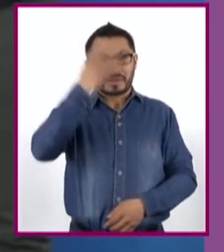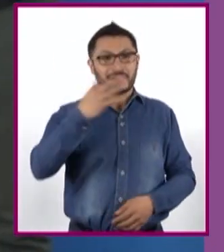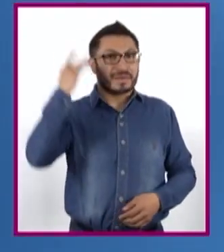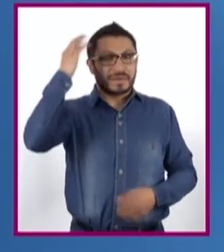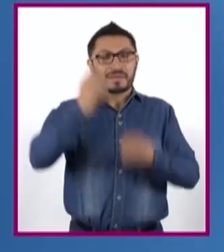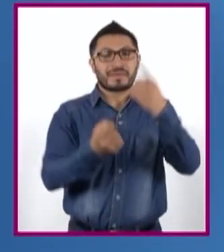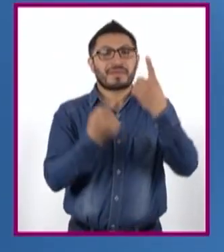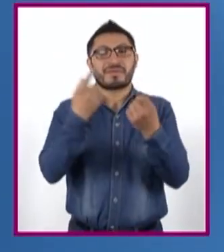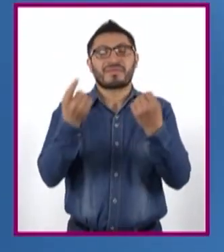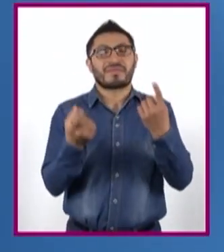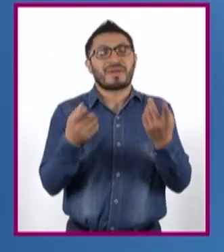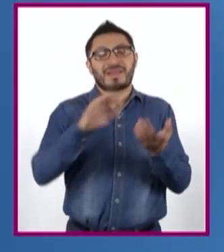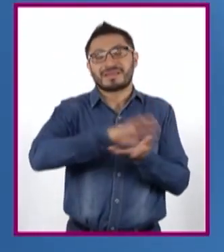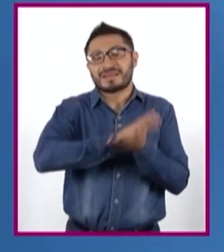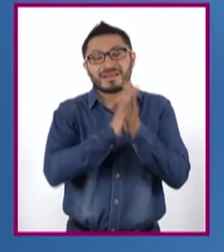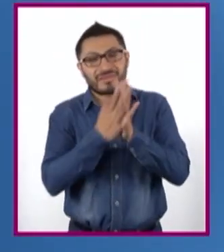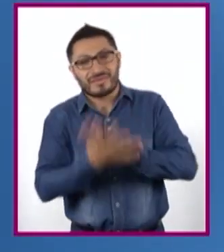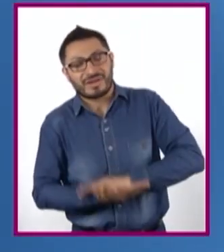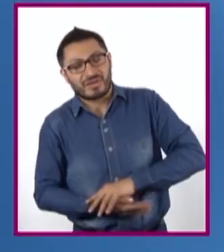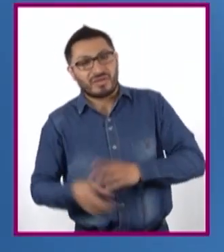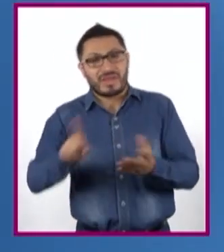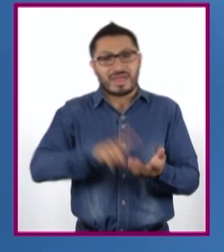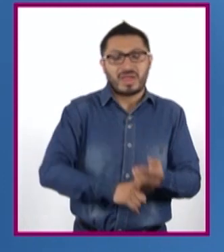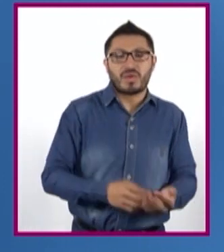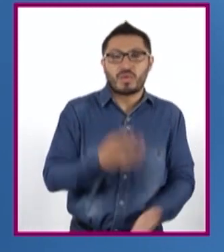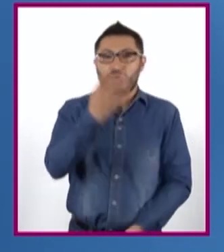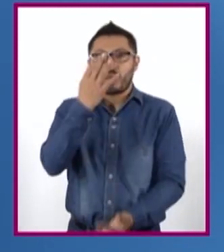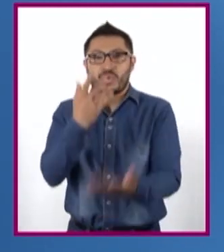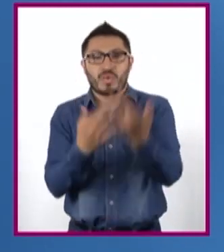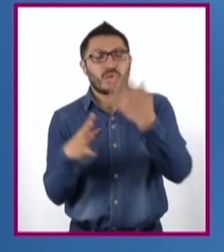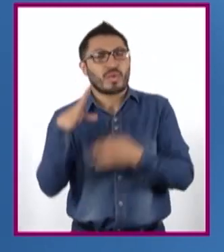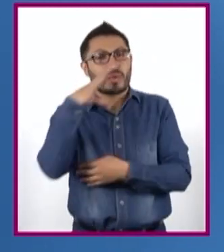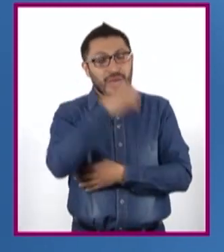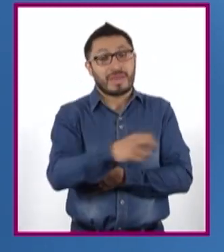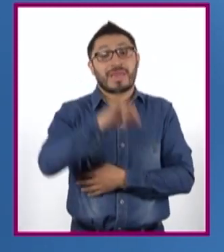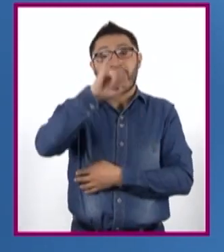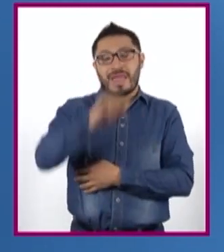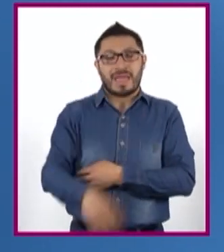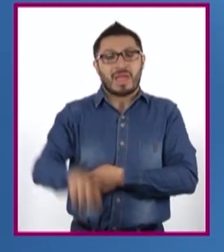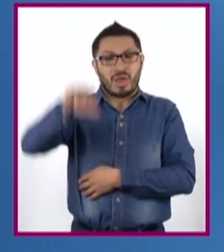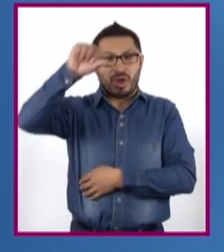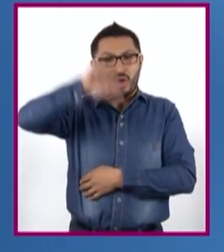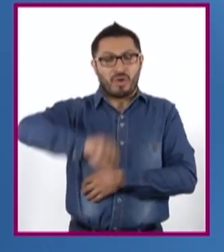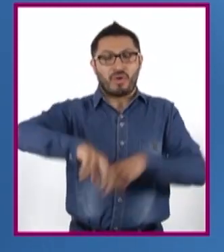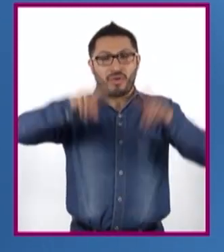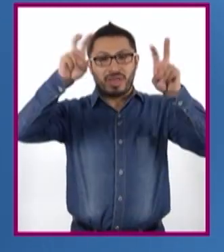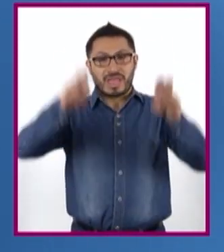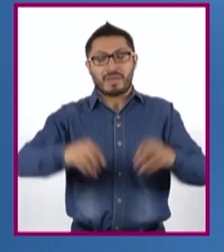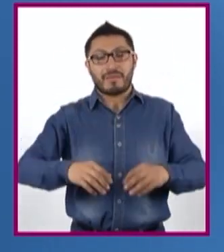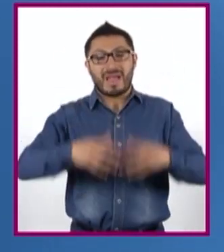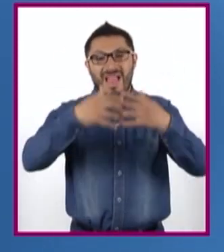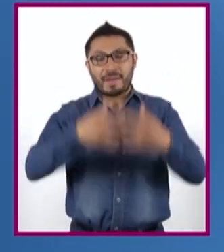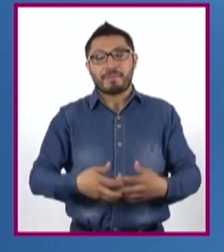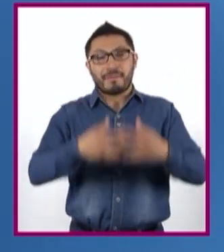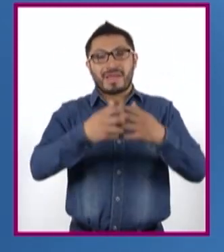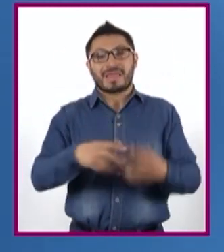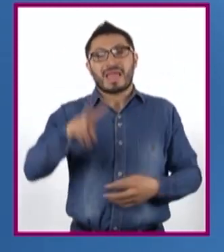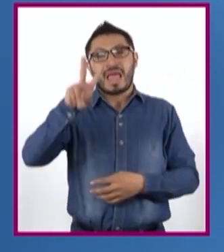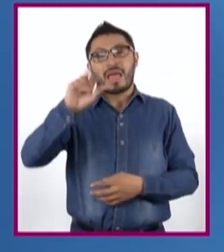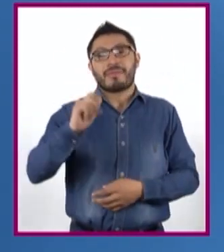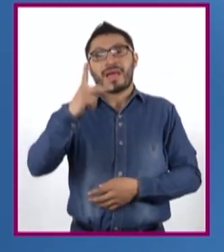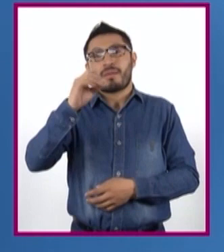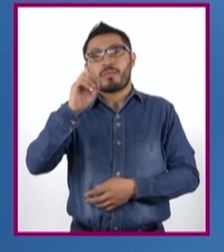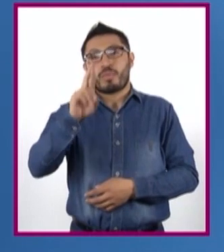del calor. Así es, Enrique. La sesión de hoy se titula Máquinas de vapor. Ustedes en casa, ¿qué